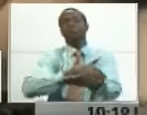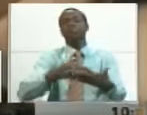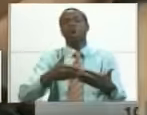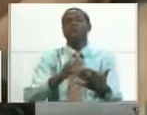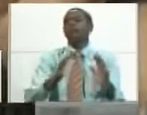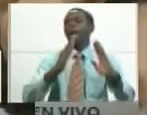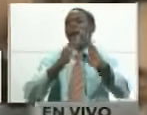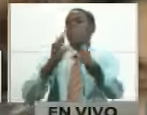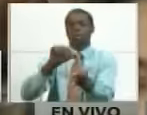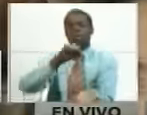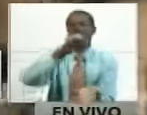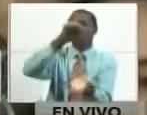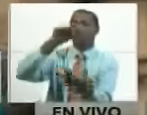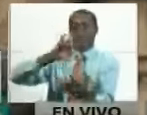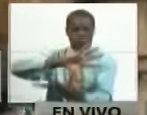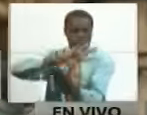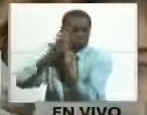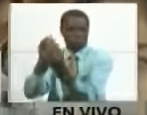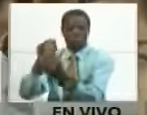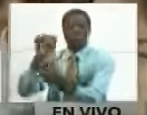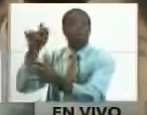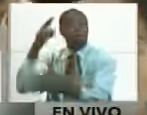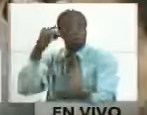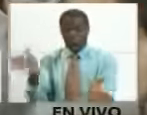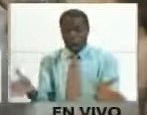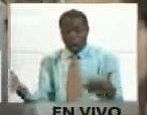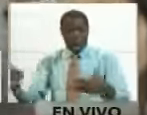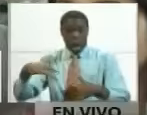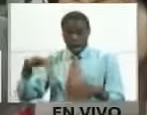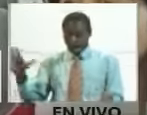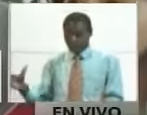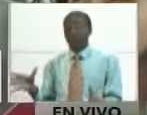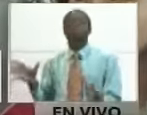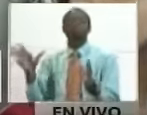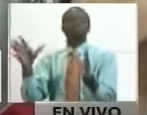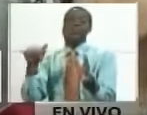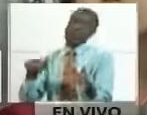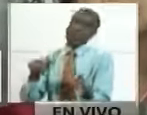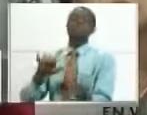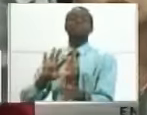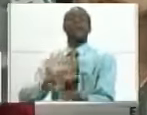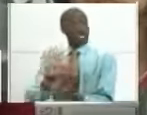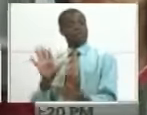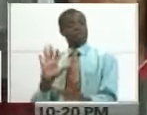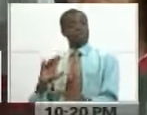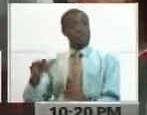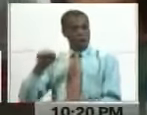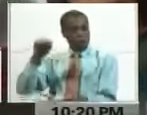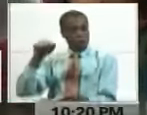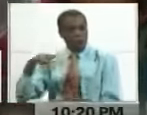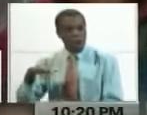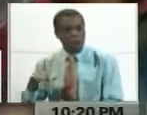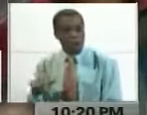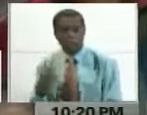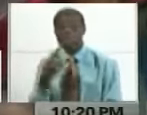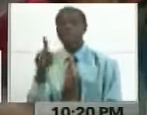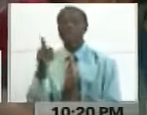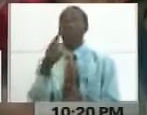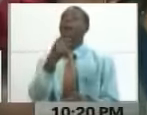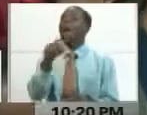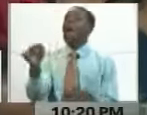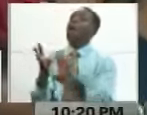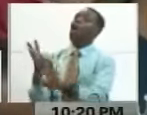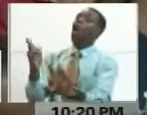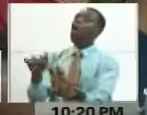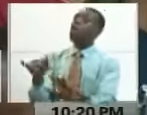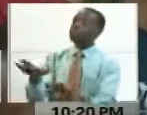no son simplemente una caja. Critico fuertemente a los compañeros que ponen al pueblo a hacer cola para